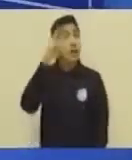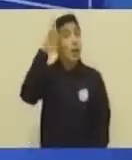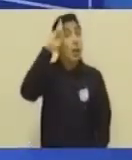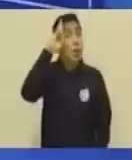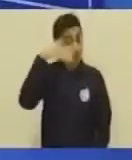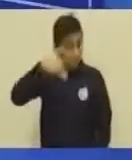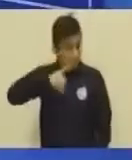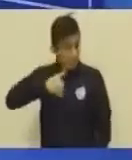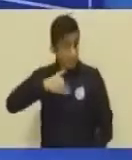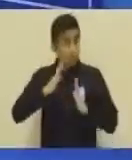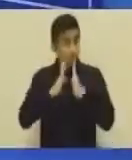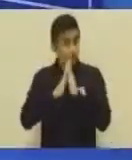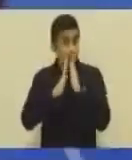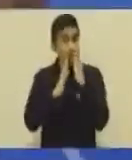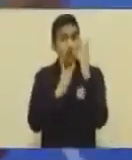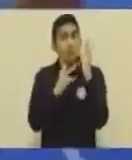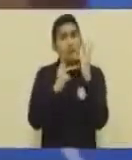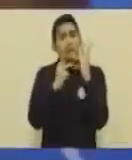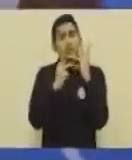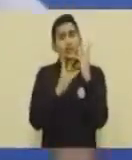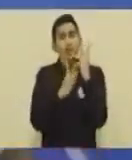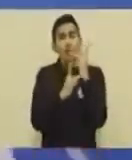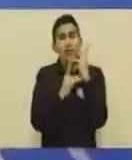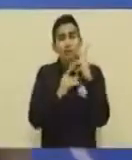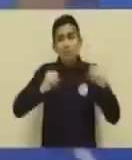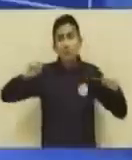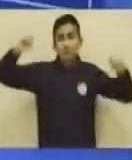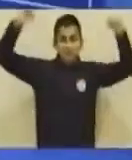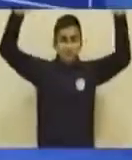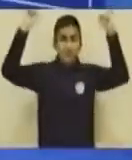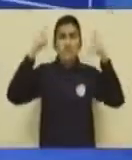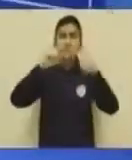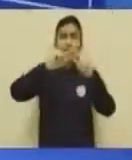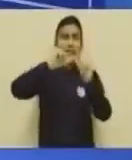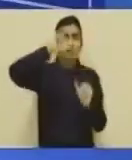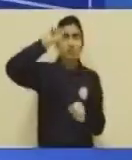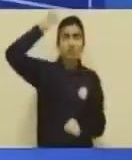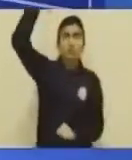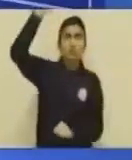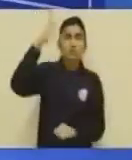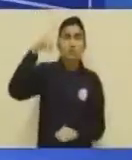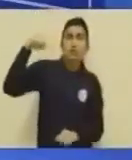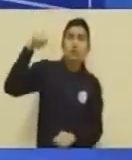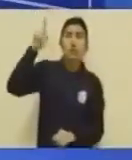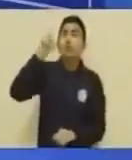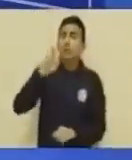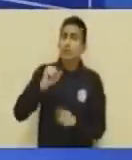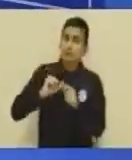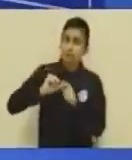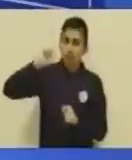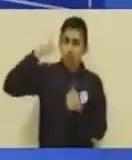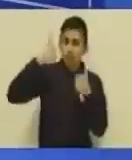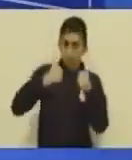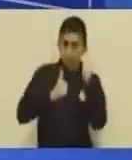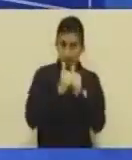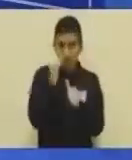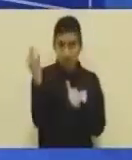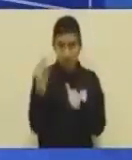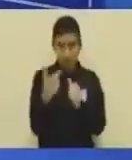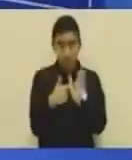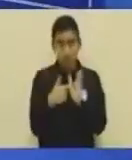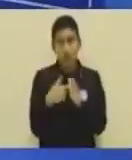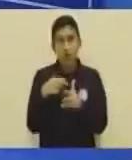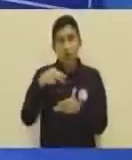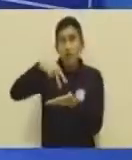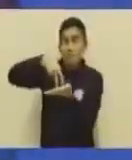Recuerda mantener los brazos extendidos, la vista al frente, la espalda recta y la separación de los pies al ancho